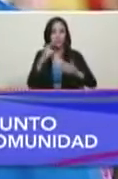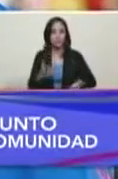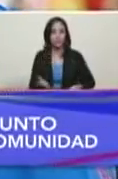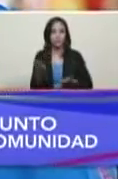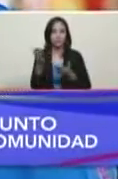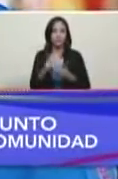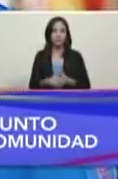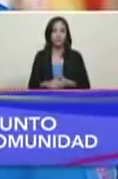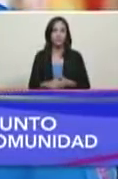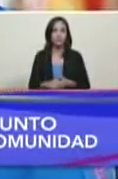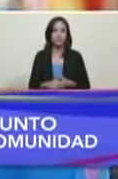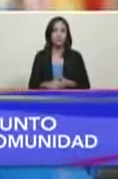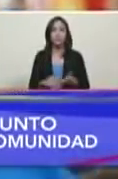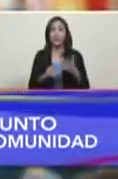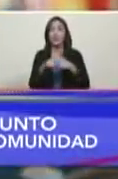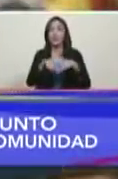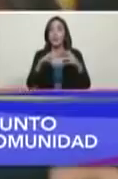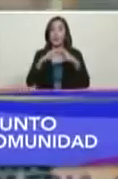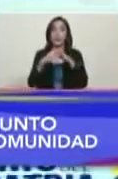y Barrio Nuevo, Barrio Tricolor,